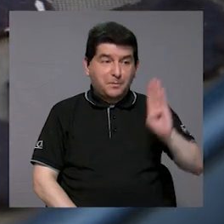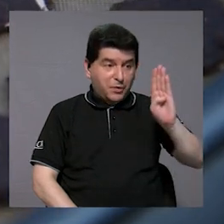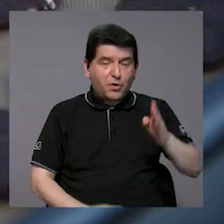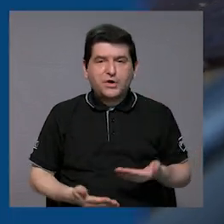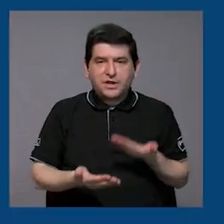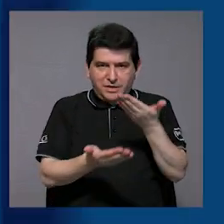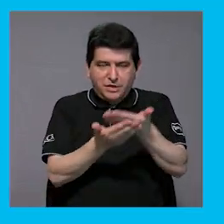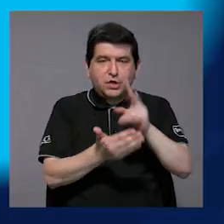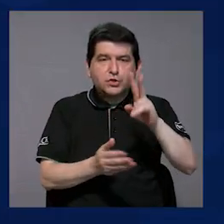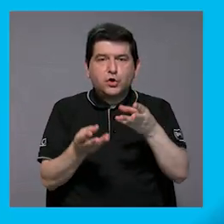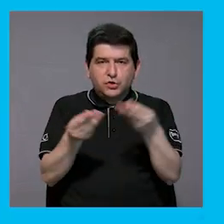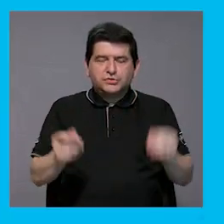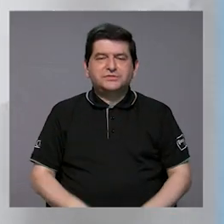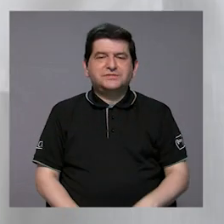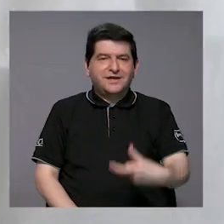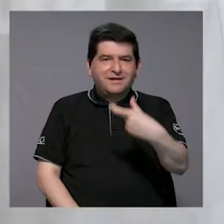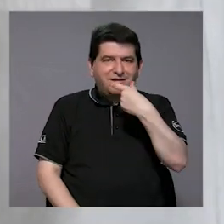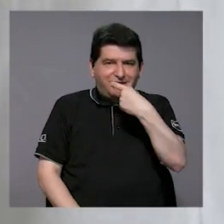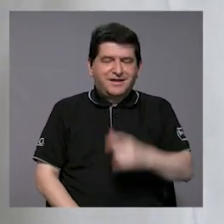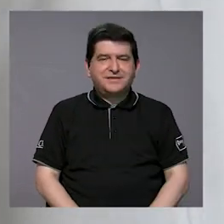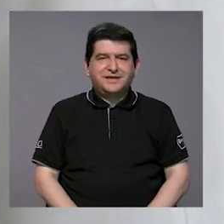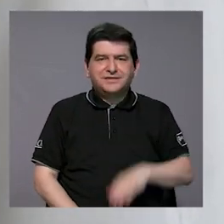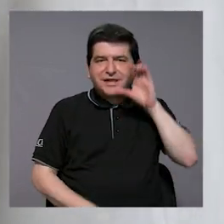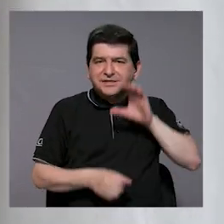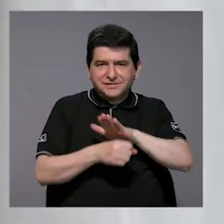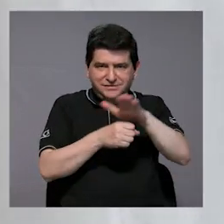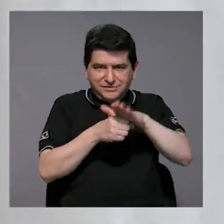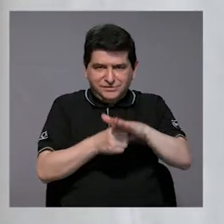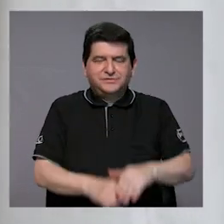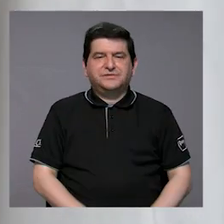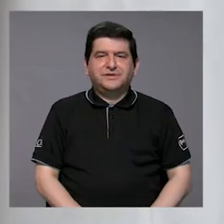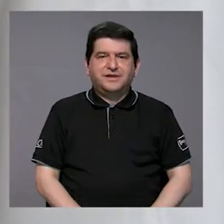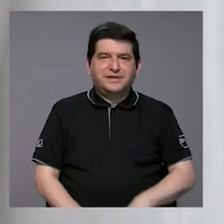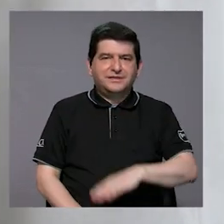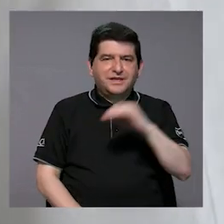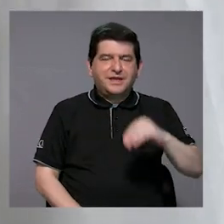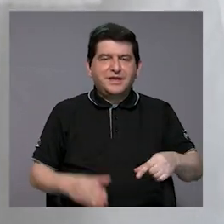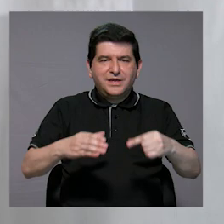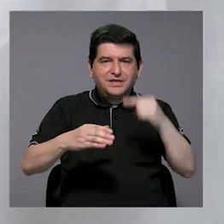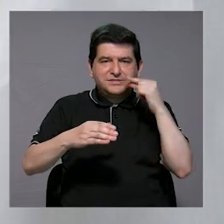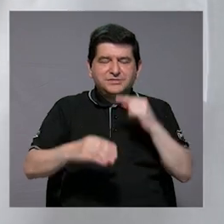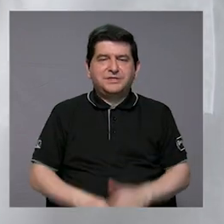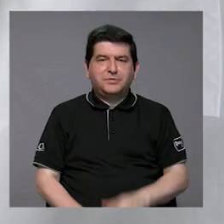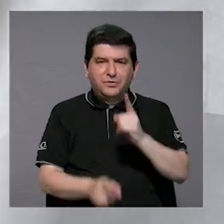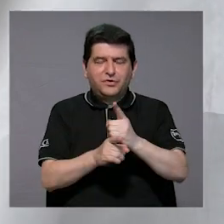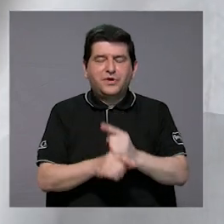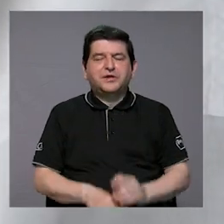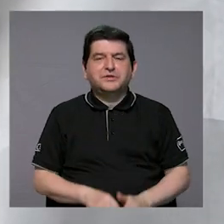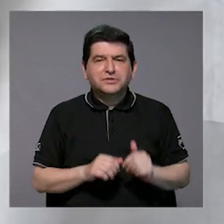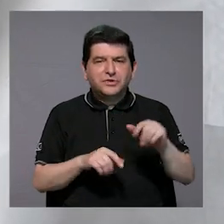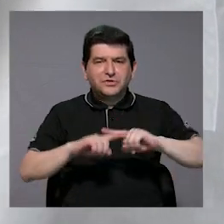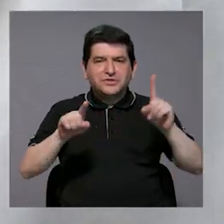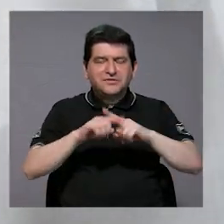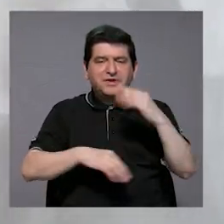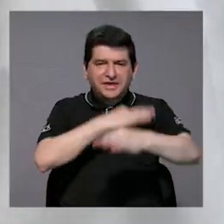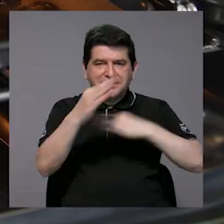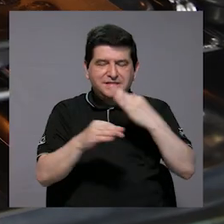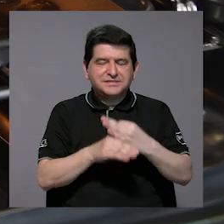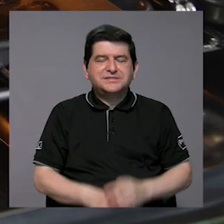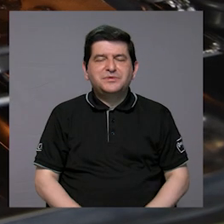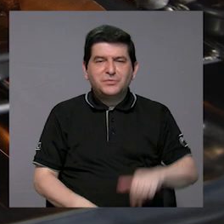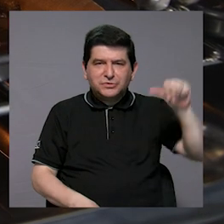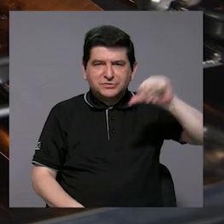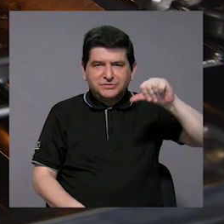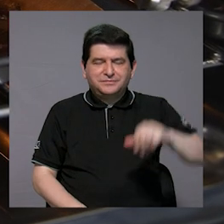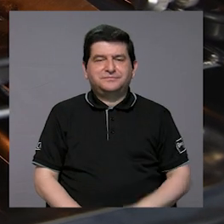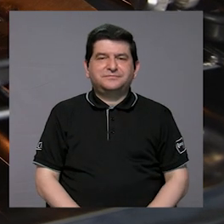sustentable. BioCric ofrece dos productos, unas galletas o bites de chocolate y unos chips